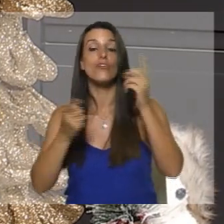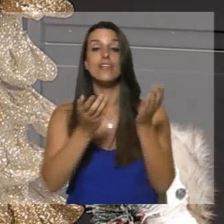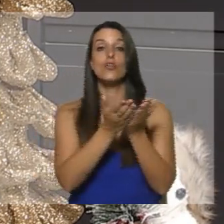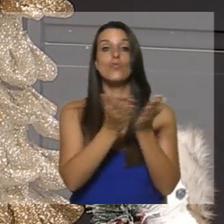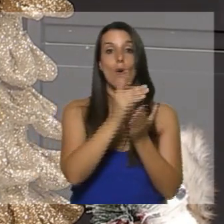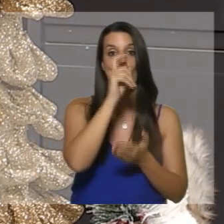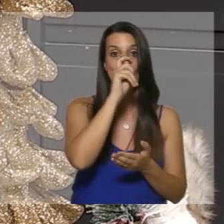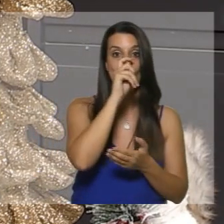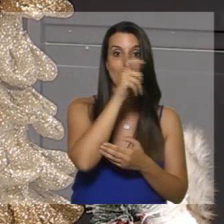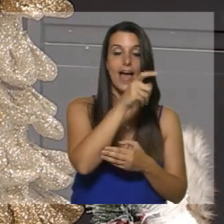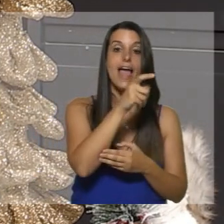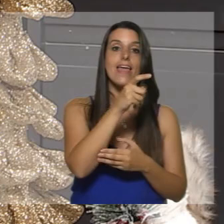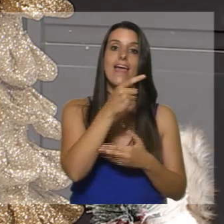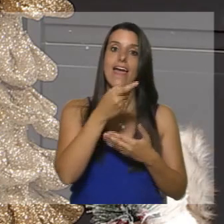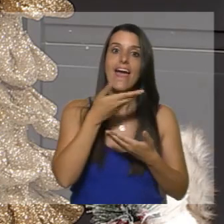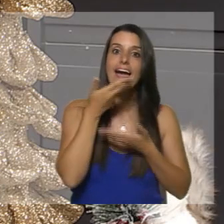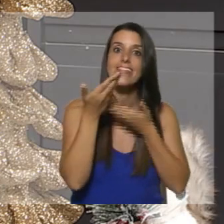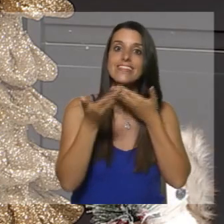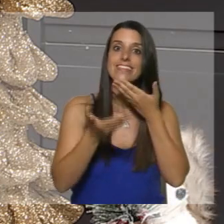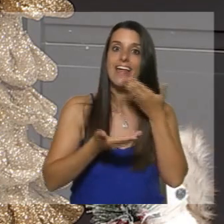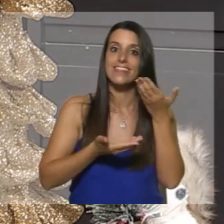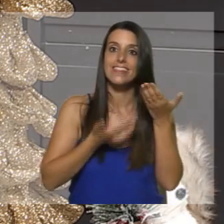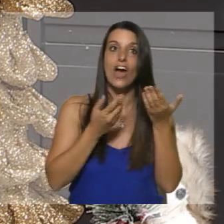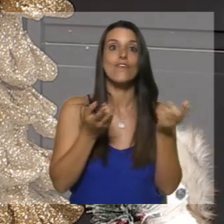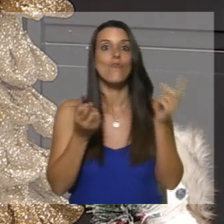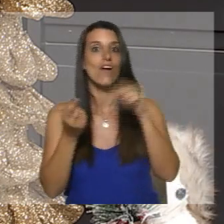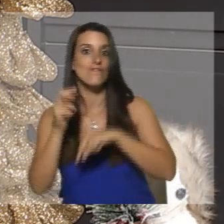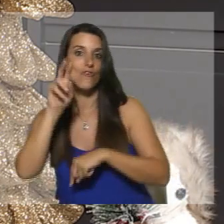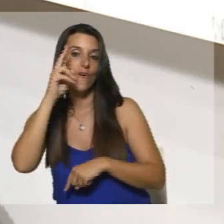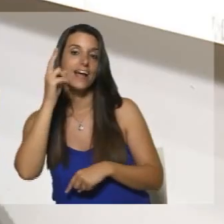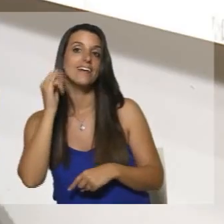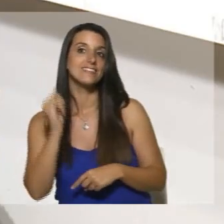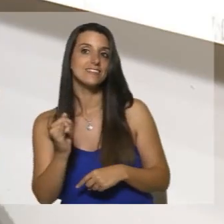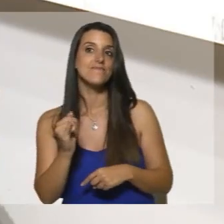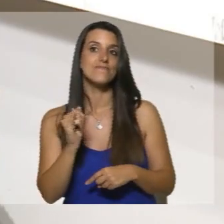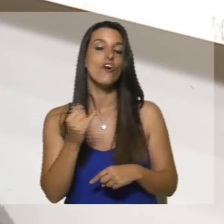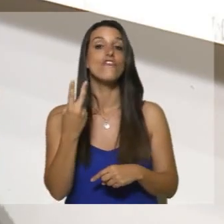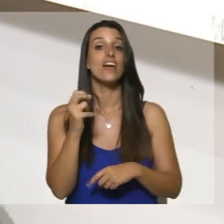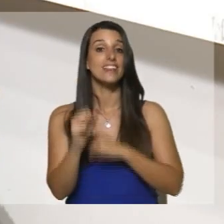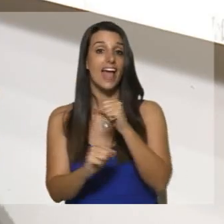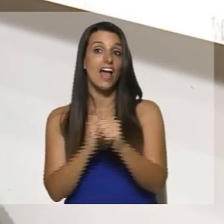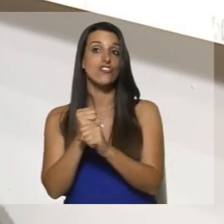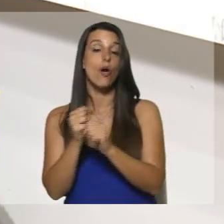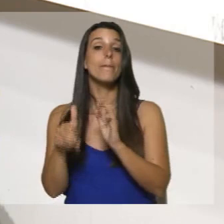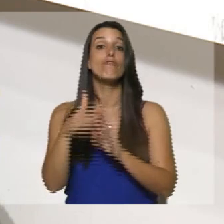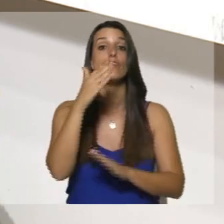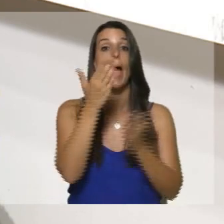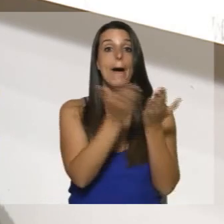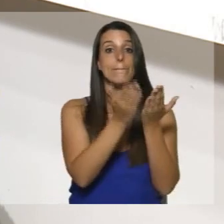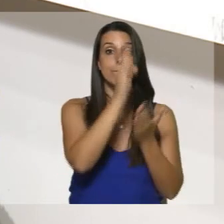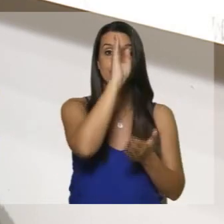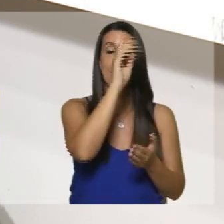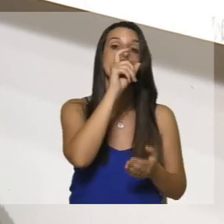Buenos Aires, donde allí desarrollaste también parte de tu carrera, y ahora retornando por aquí. Así es. A los 20 años me fui con una beca de estudio a Buenos